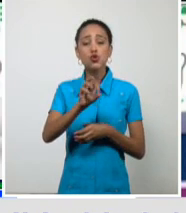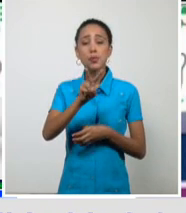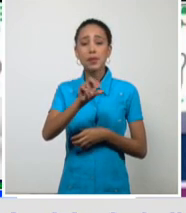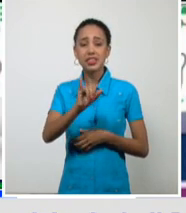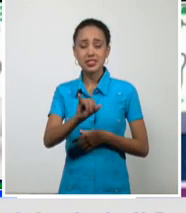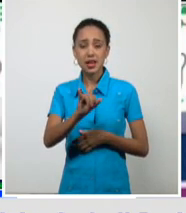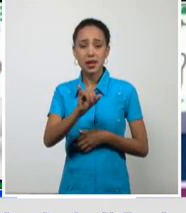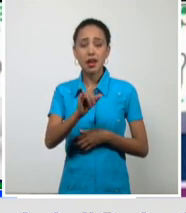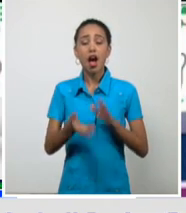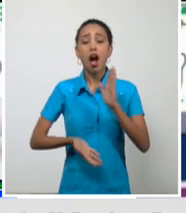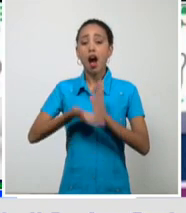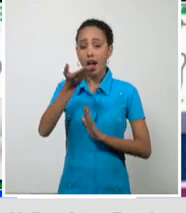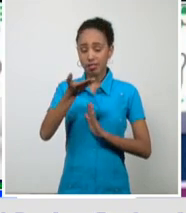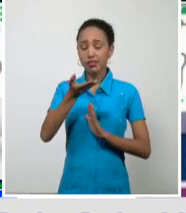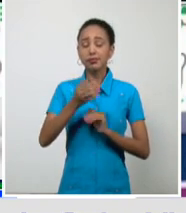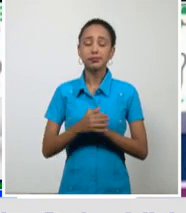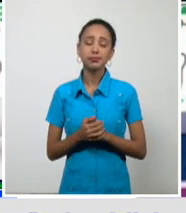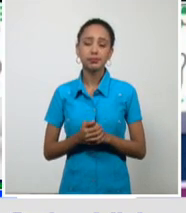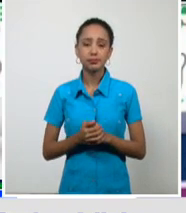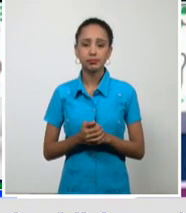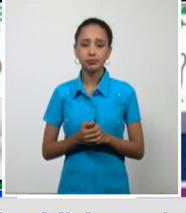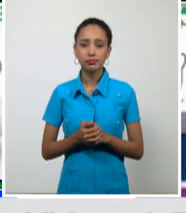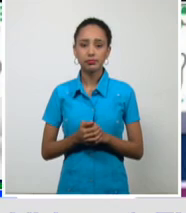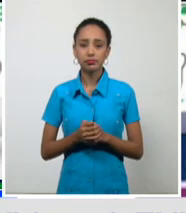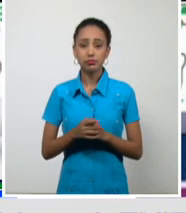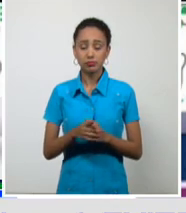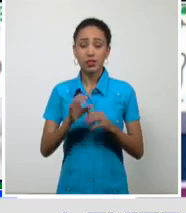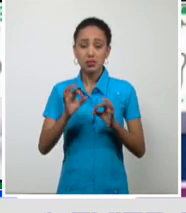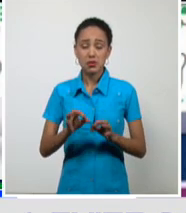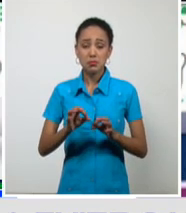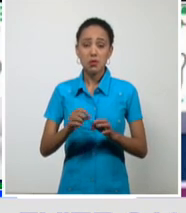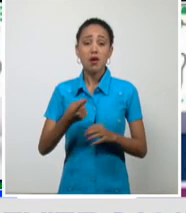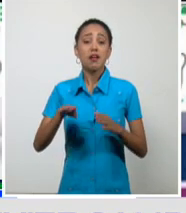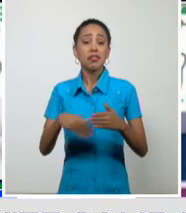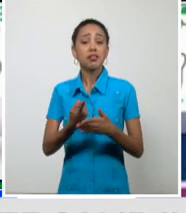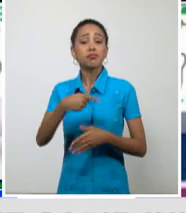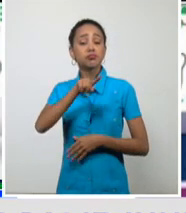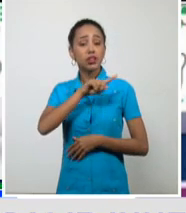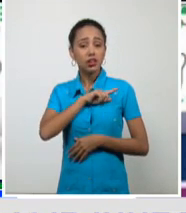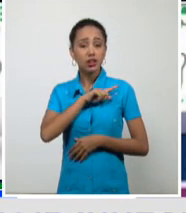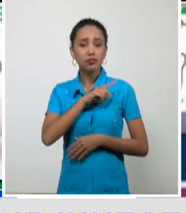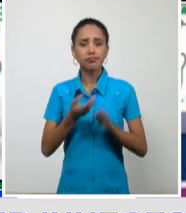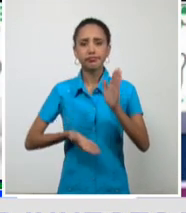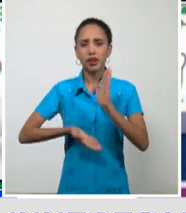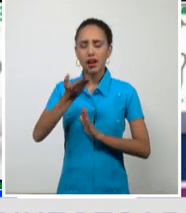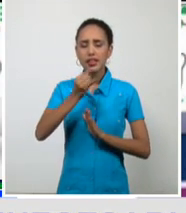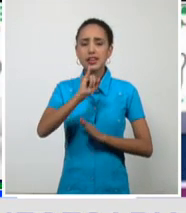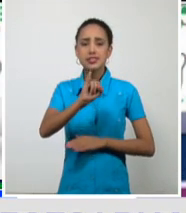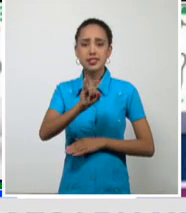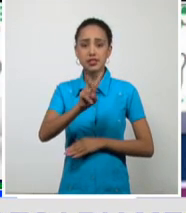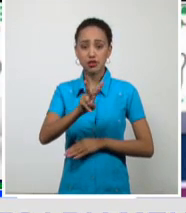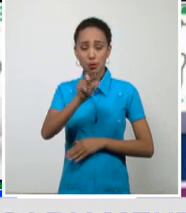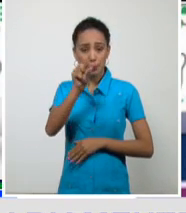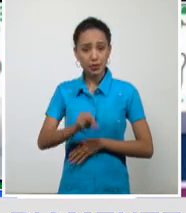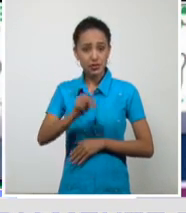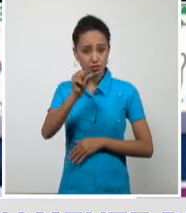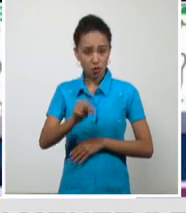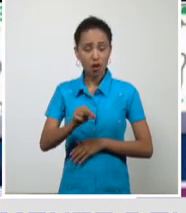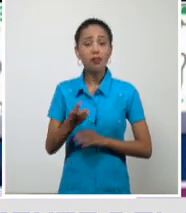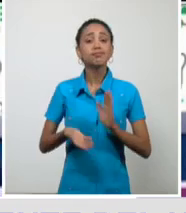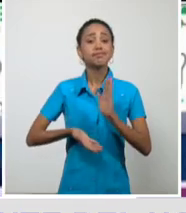827 altas. Hay que apuntar que en el día de ayer se dieron de alta 62 pacientes, o sea